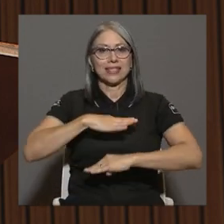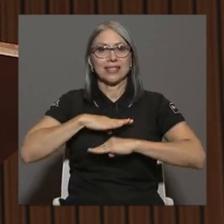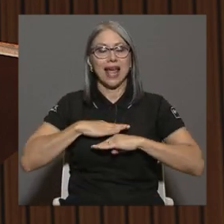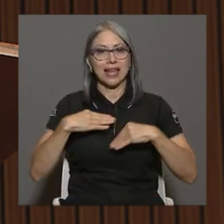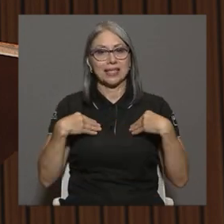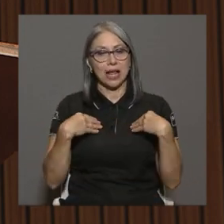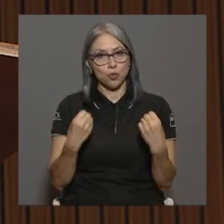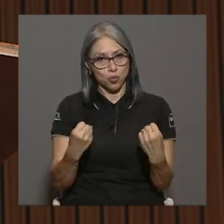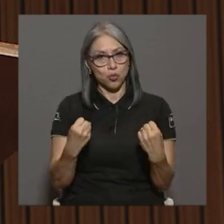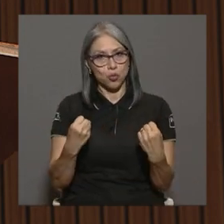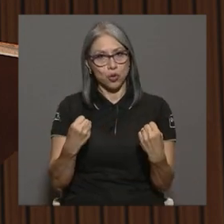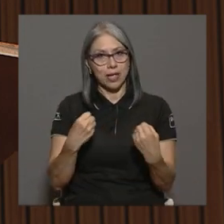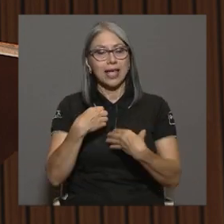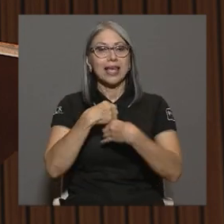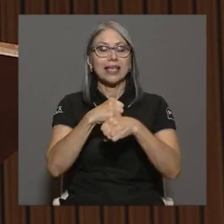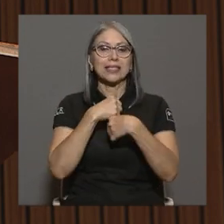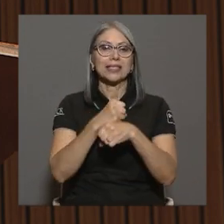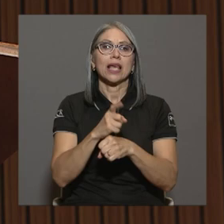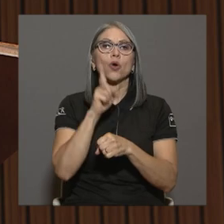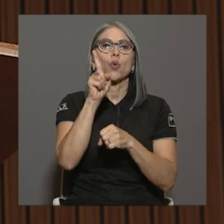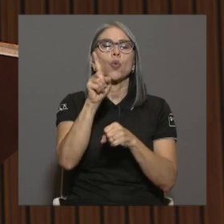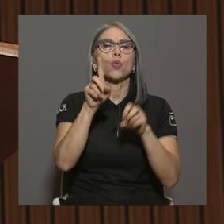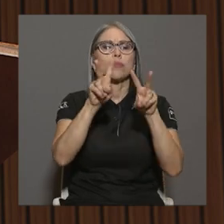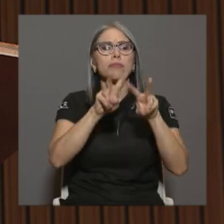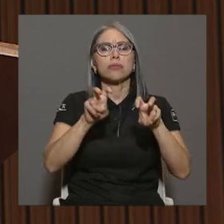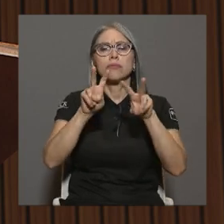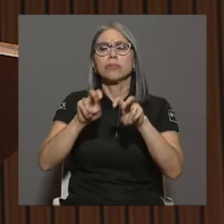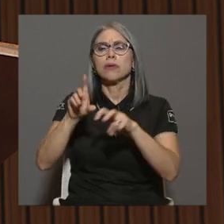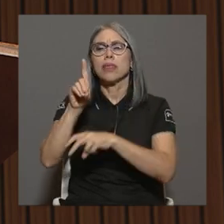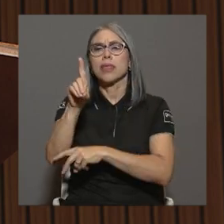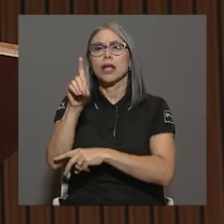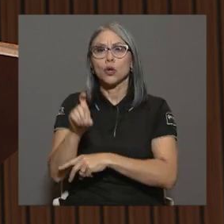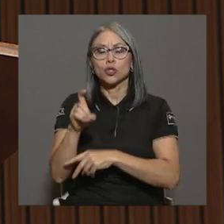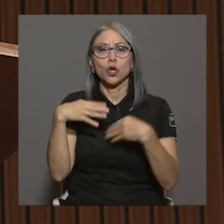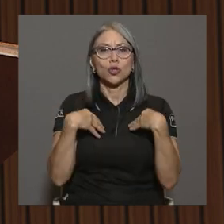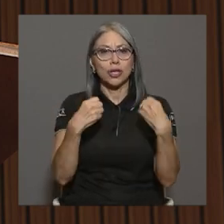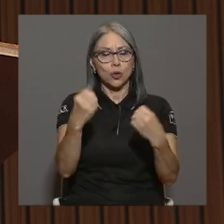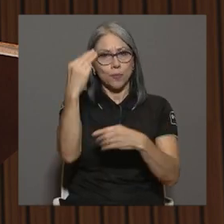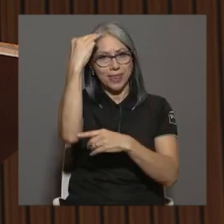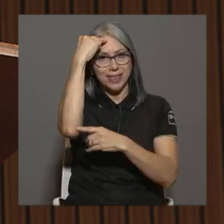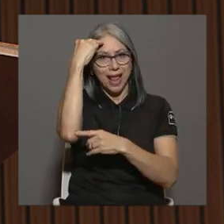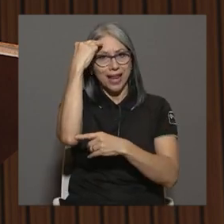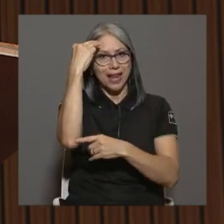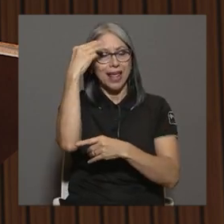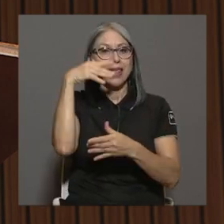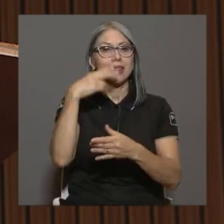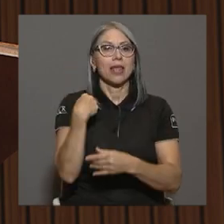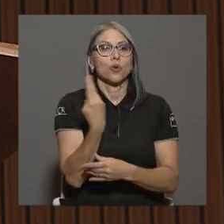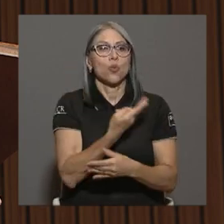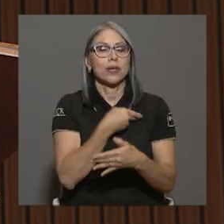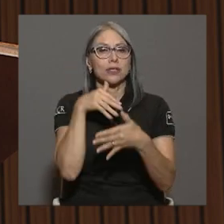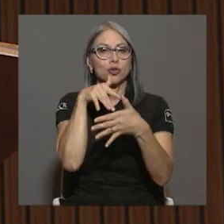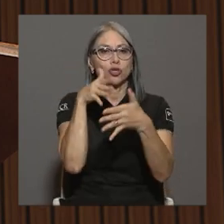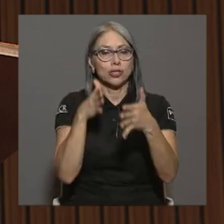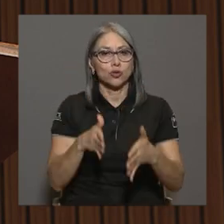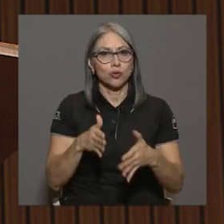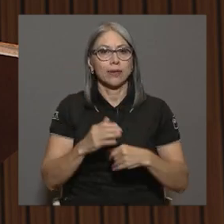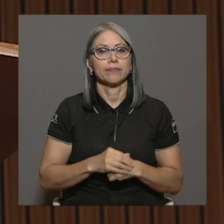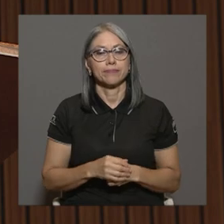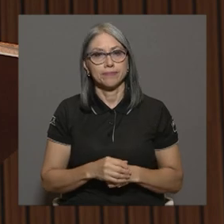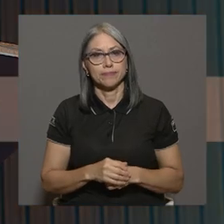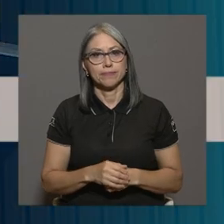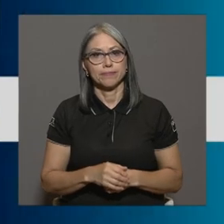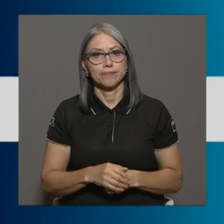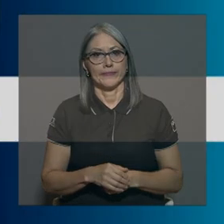Salud, realizaron un diagnóstico de la salud mental de nuestra población estudiantil.